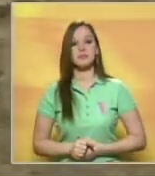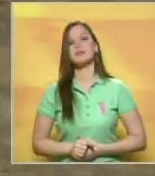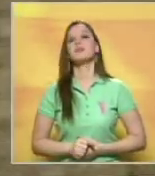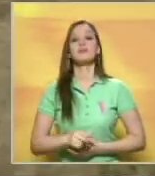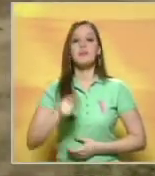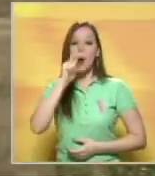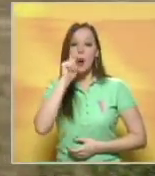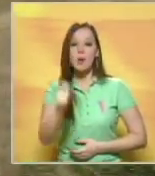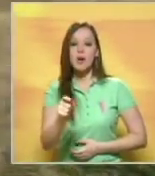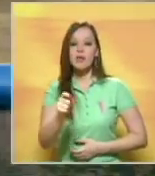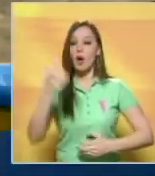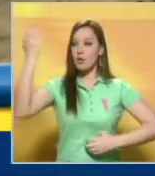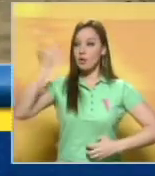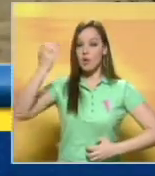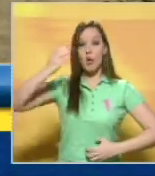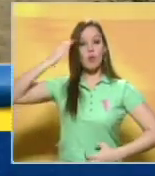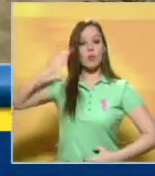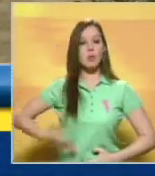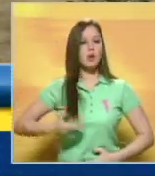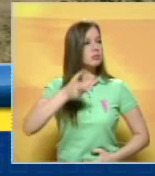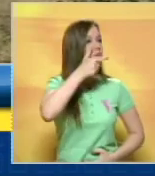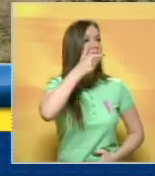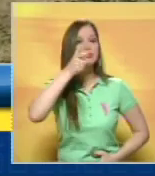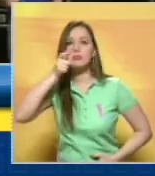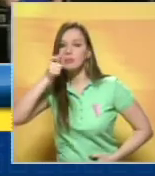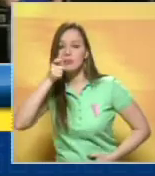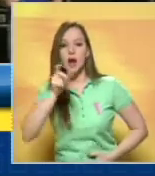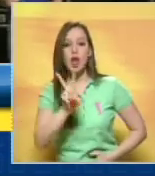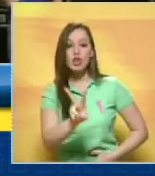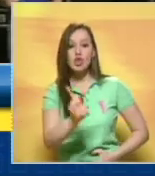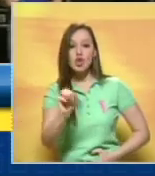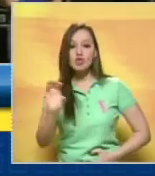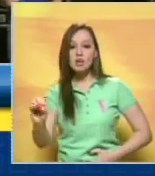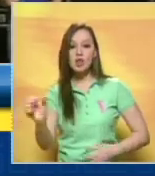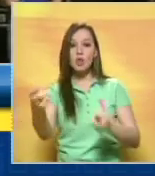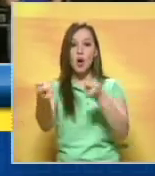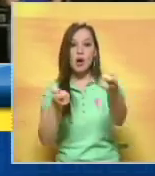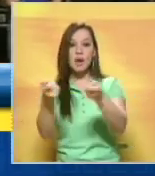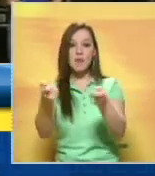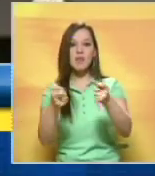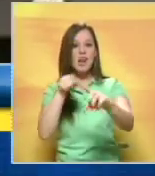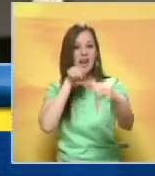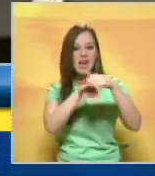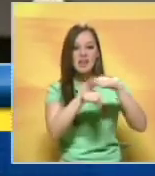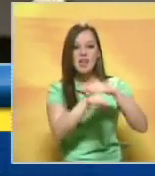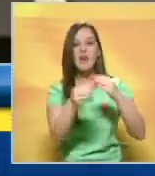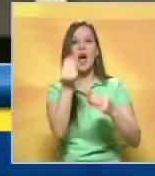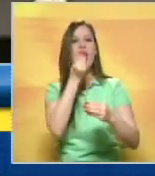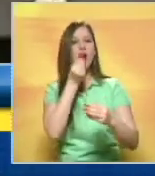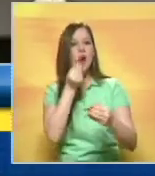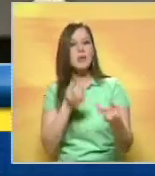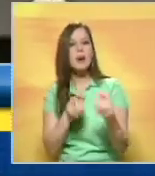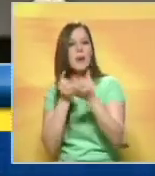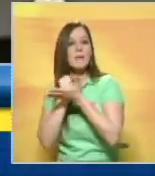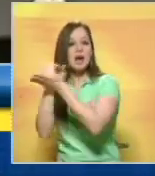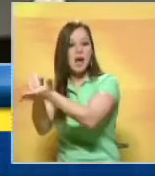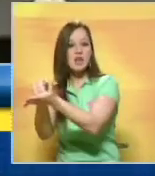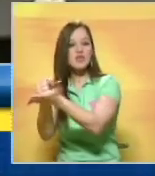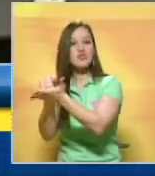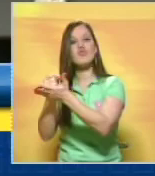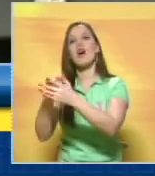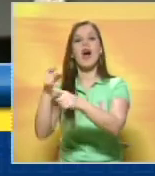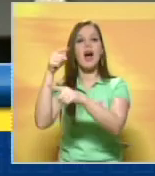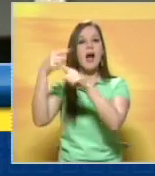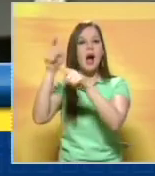En Ucrania, guardias fronterizos comenzaron a inspeccionar más de 200 camiones rusos con ayuda humanitaria para las poblaciones del este controladas por